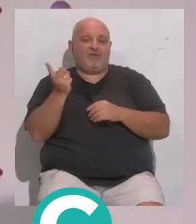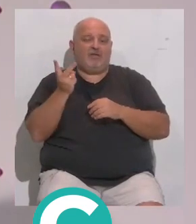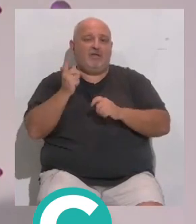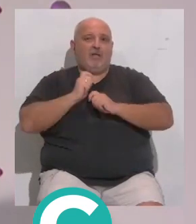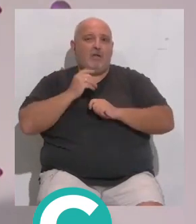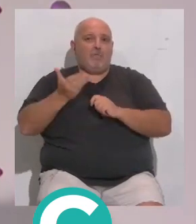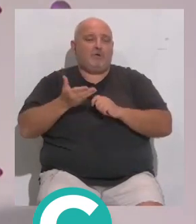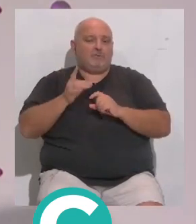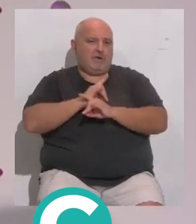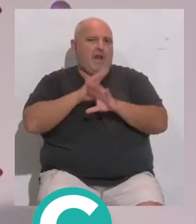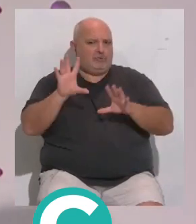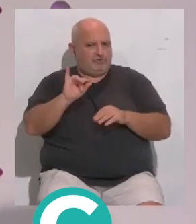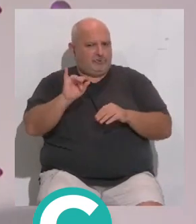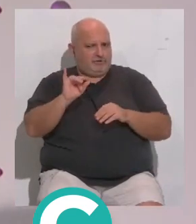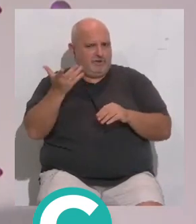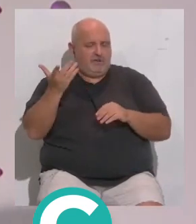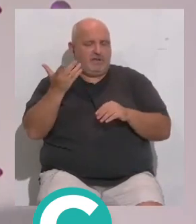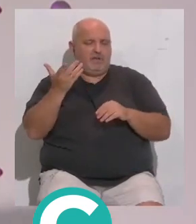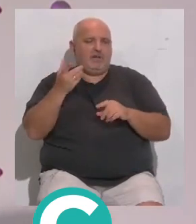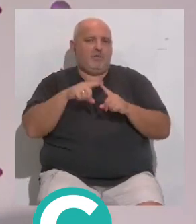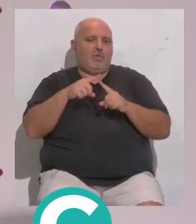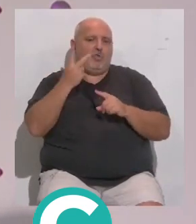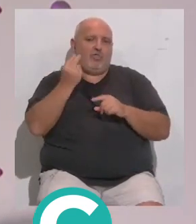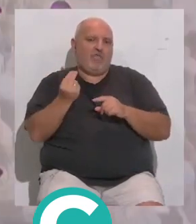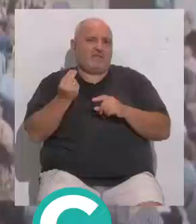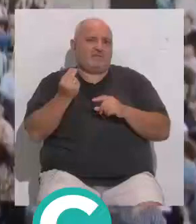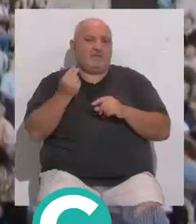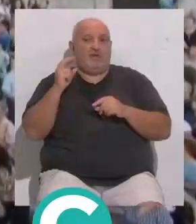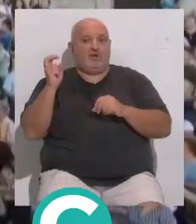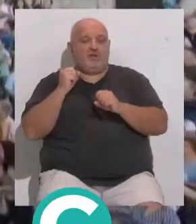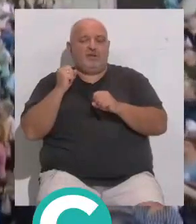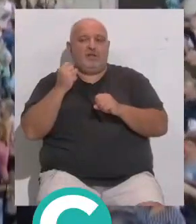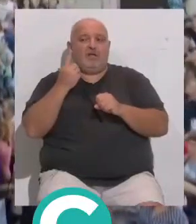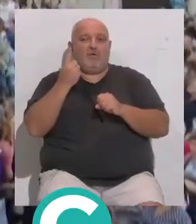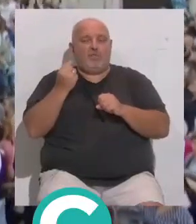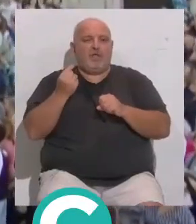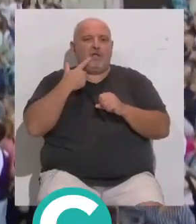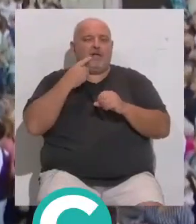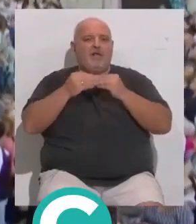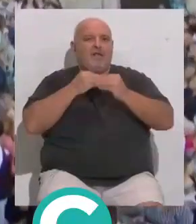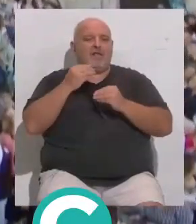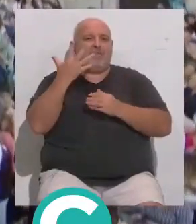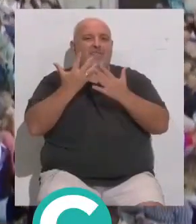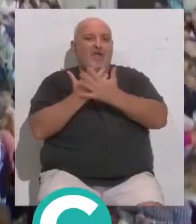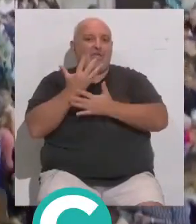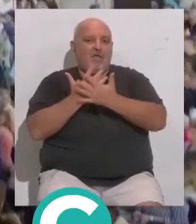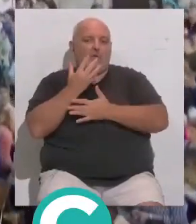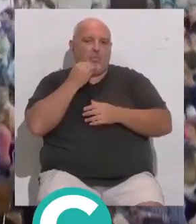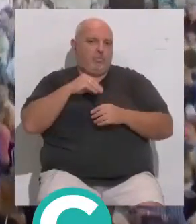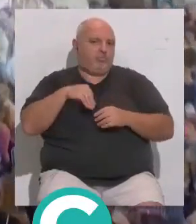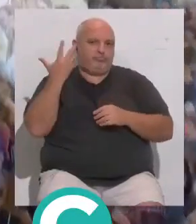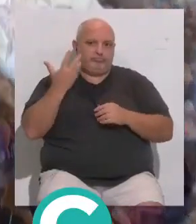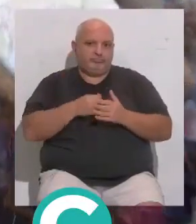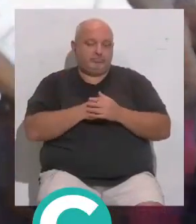sido importantísimo, claro, pero son, a final de cuentas, un par de días. Lo que ha dicho Miguel, de que a ver si puede ser 5 días, eso sería